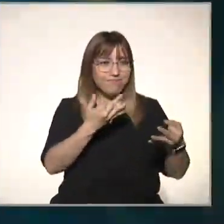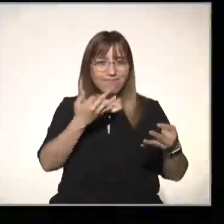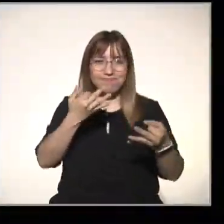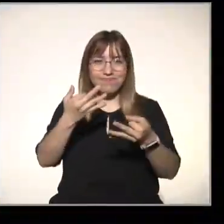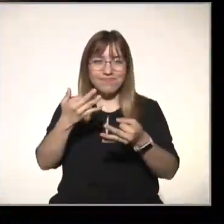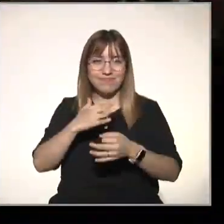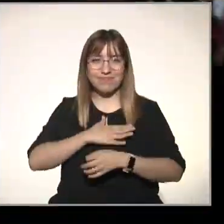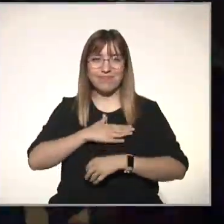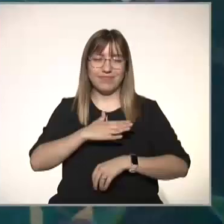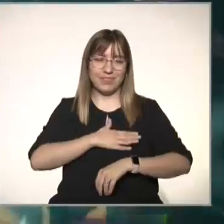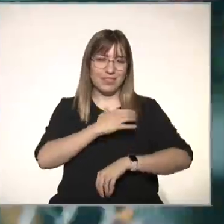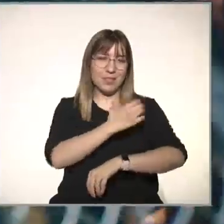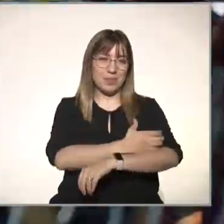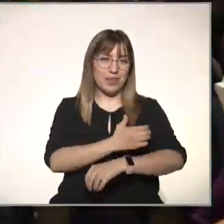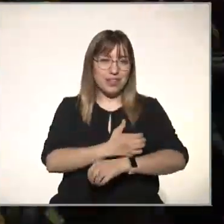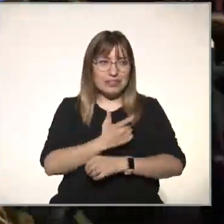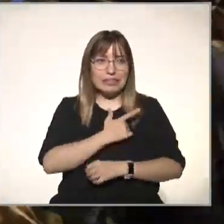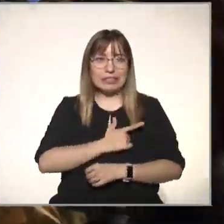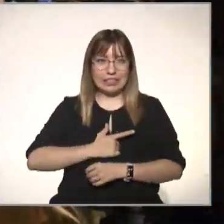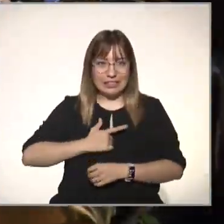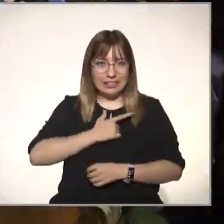compañeritas mías.